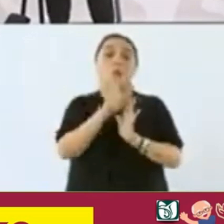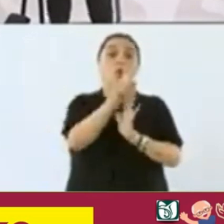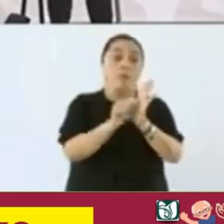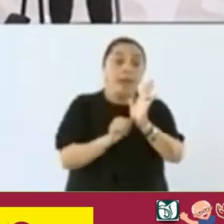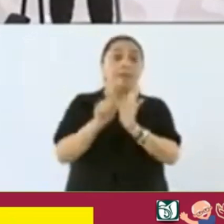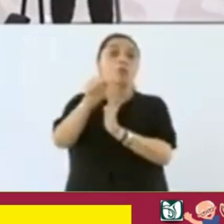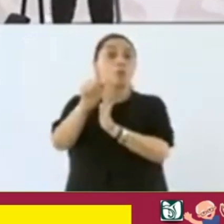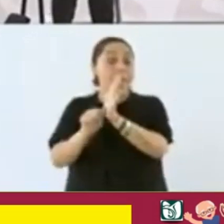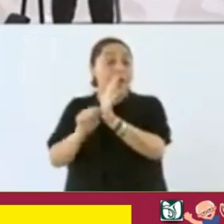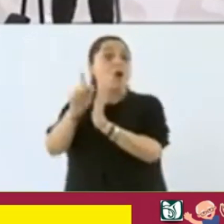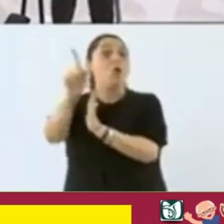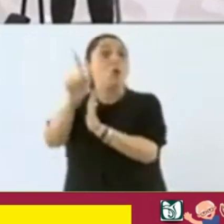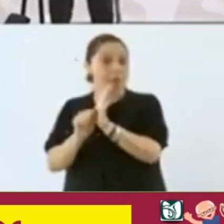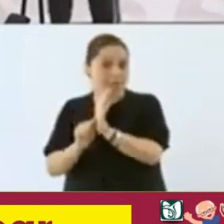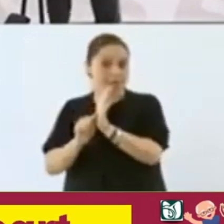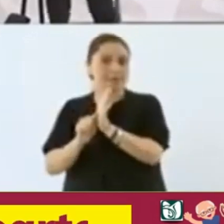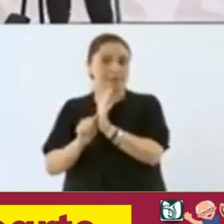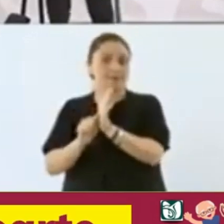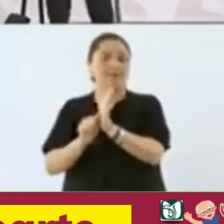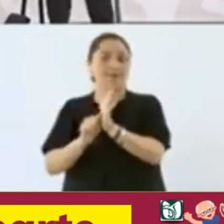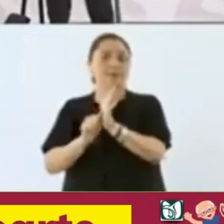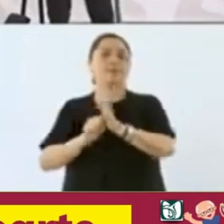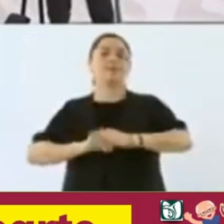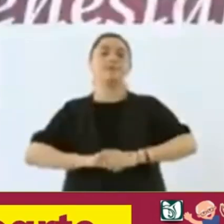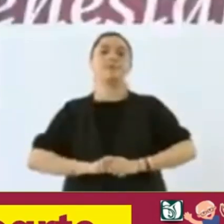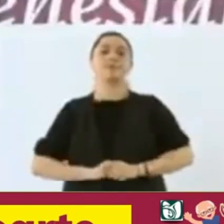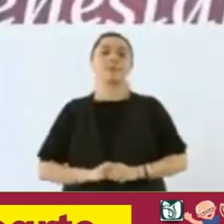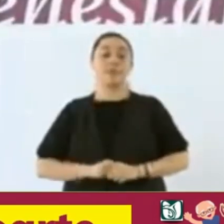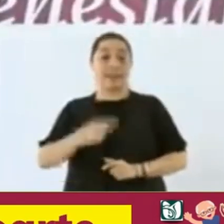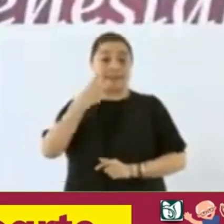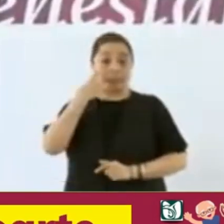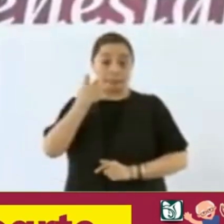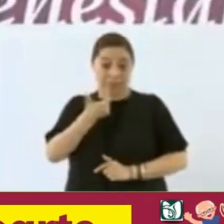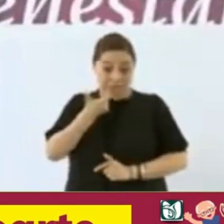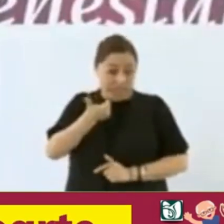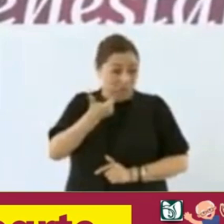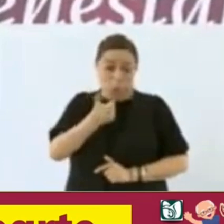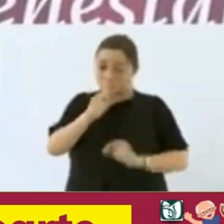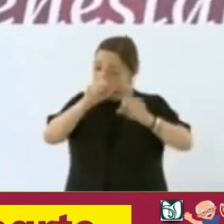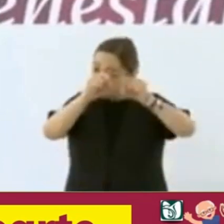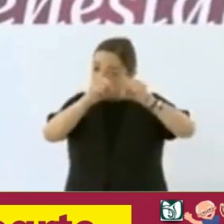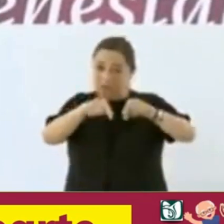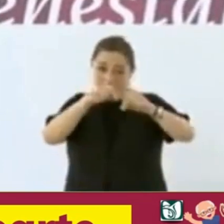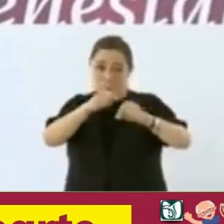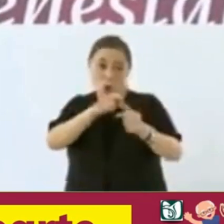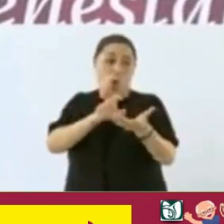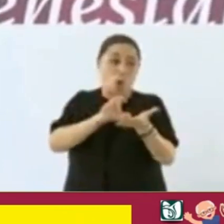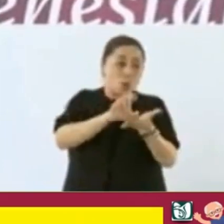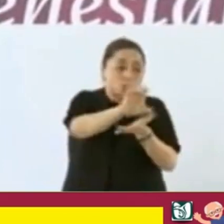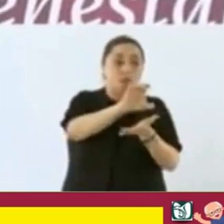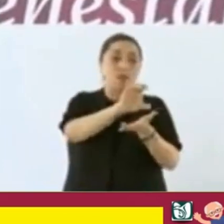la entrega la misma cantidad pero mensual